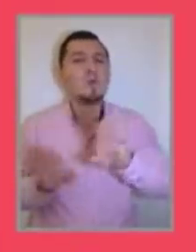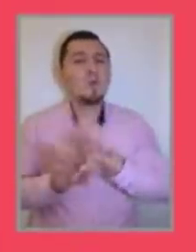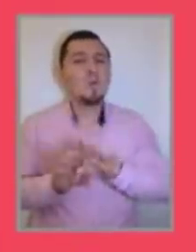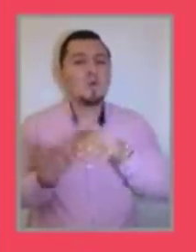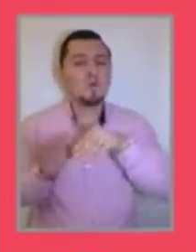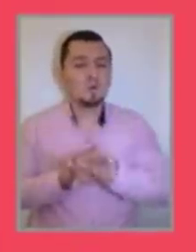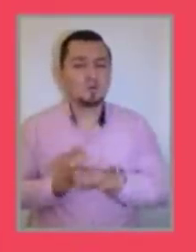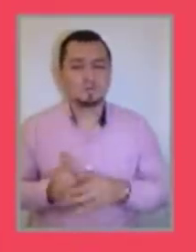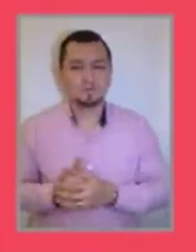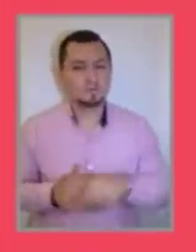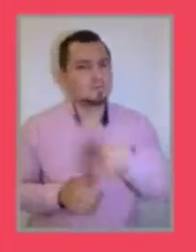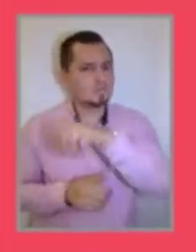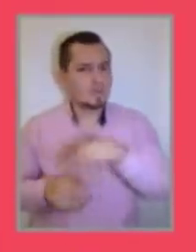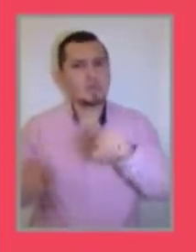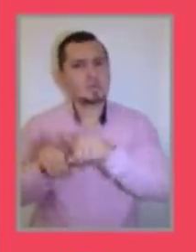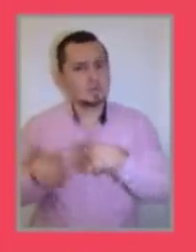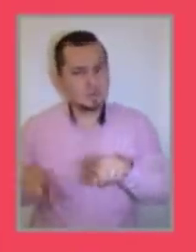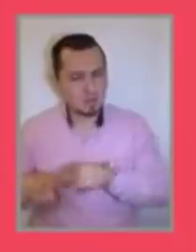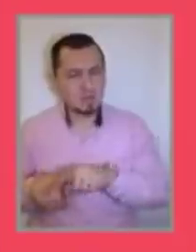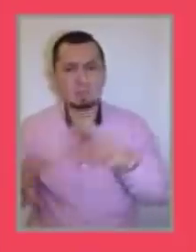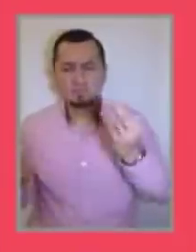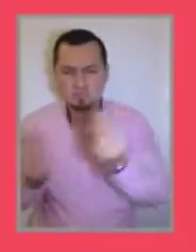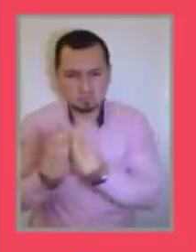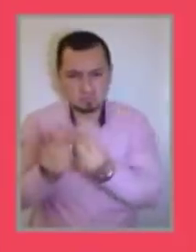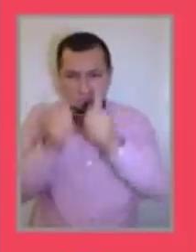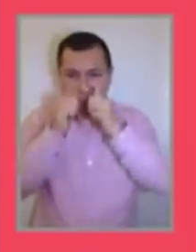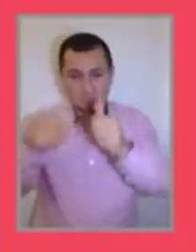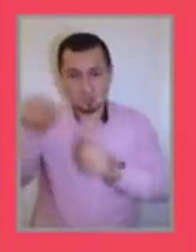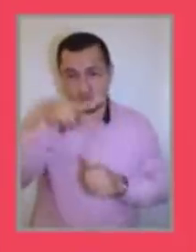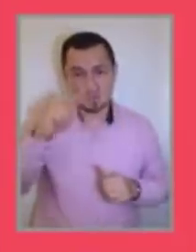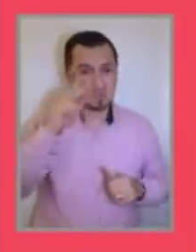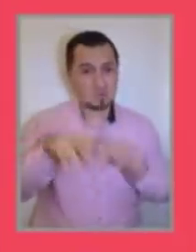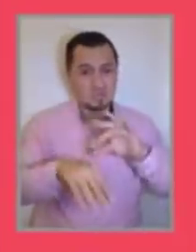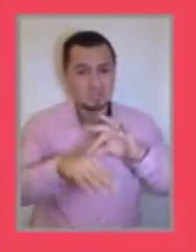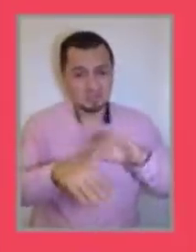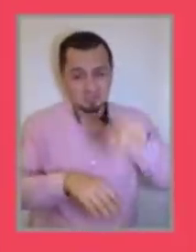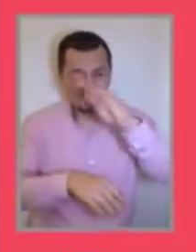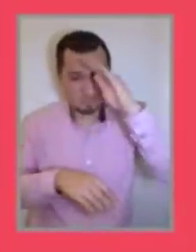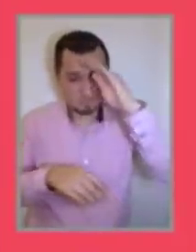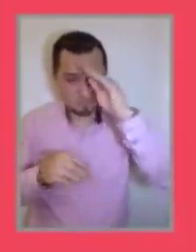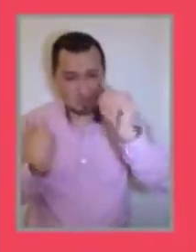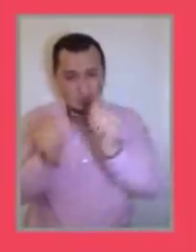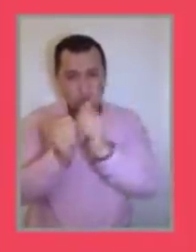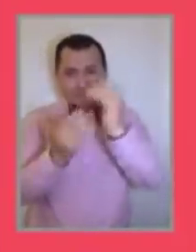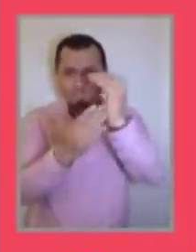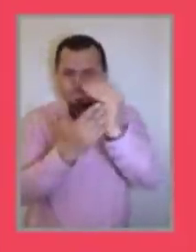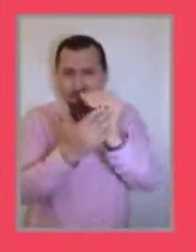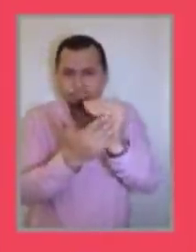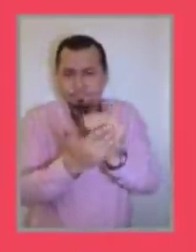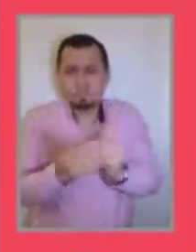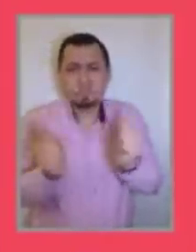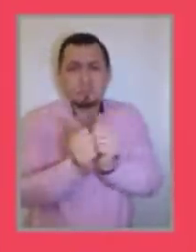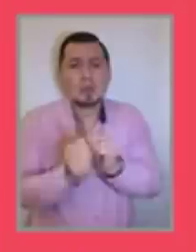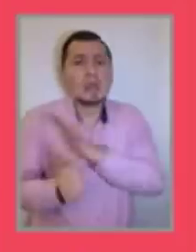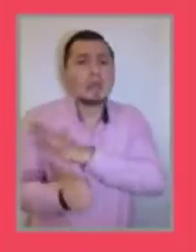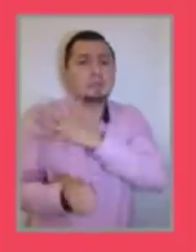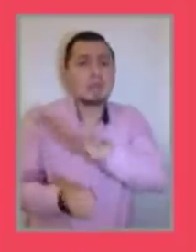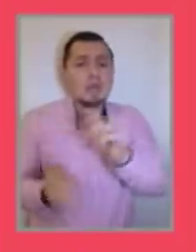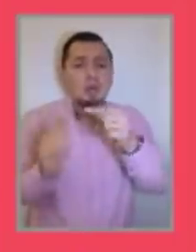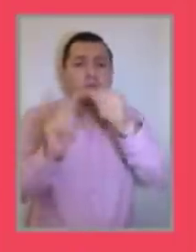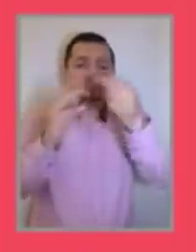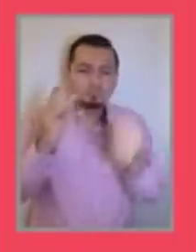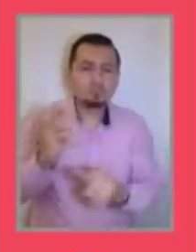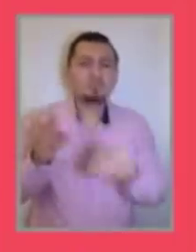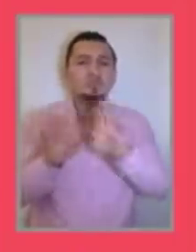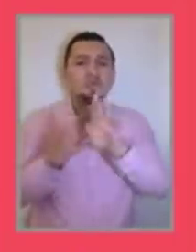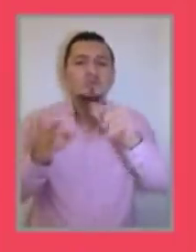Por supuesto que ellos tienen sus propios protocolos. Si ustedes han observado, cada decisión que hemos tomado sale una decisión general y después sale un